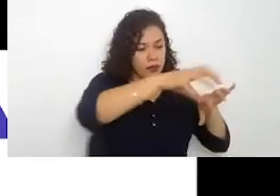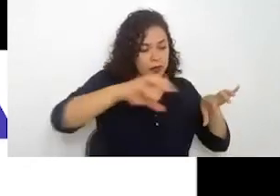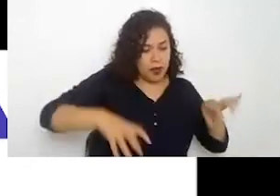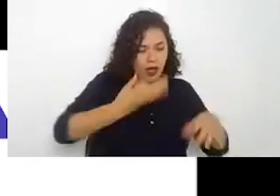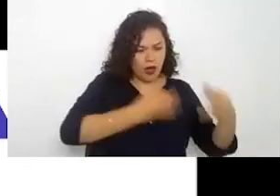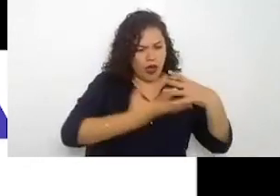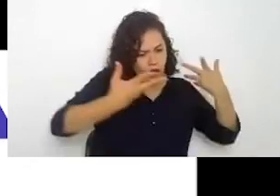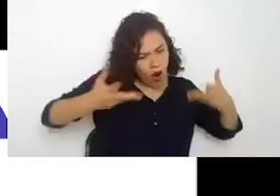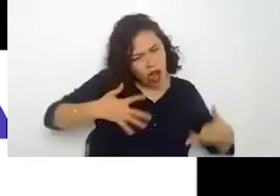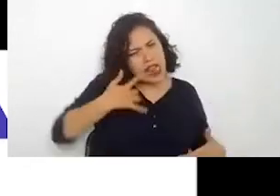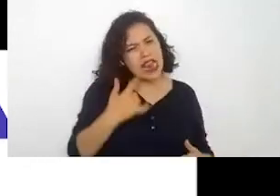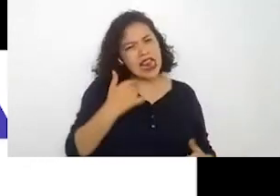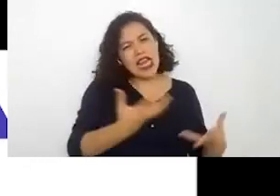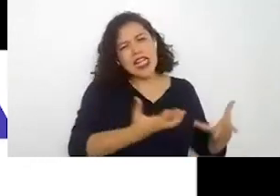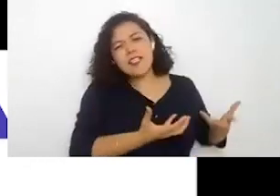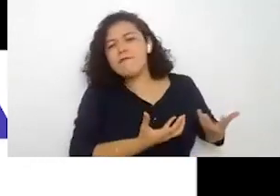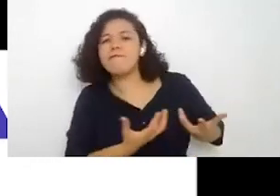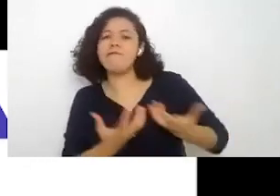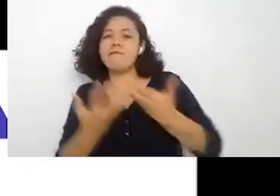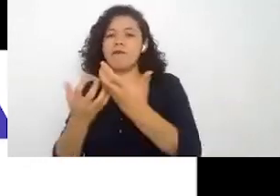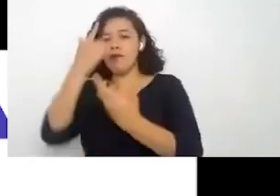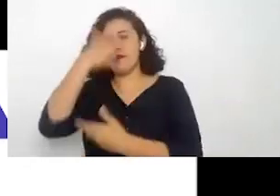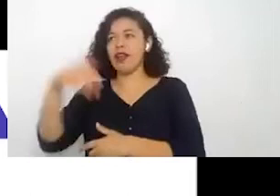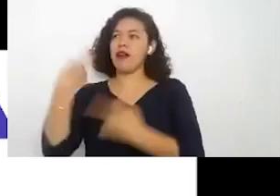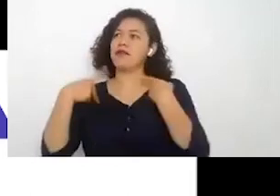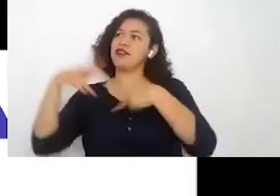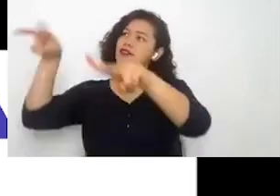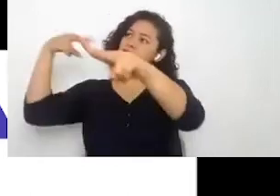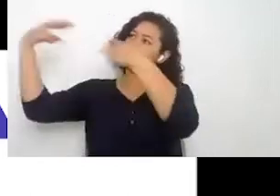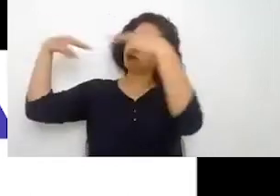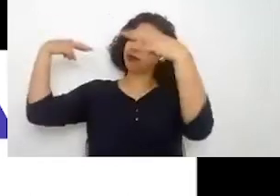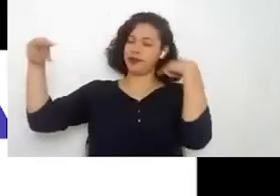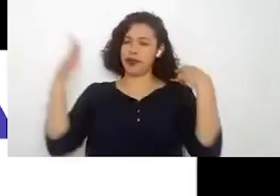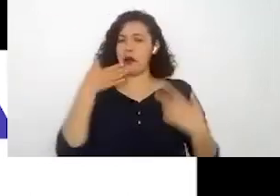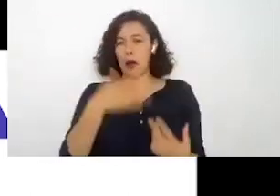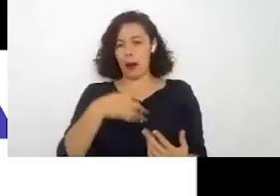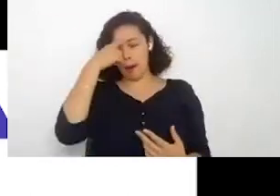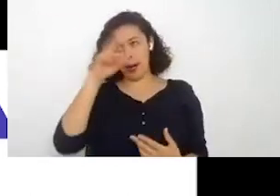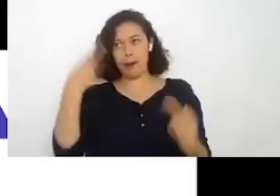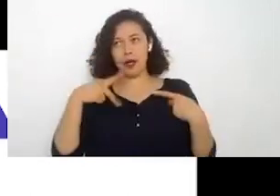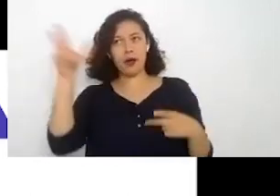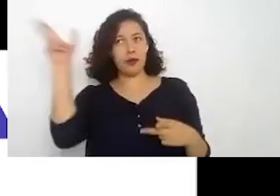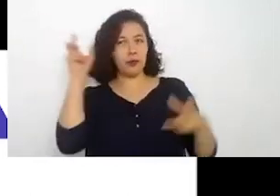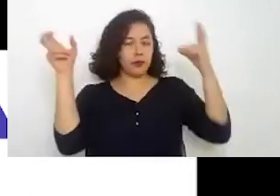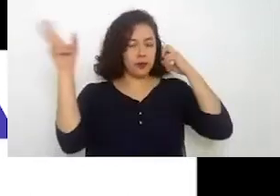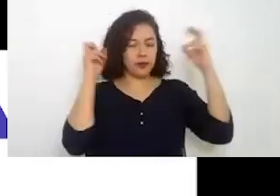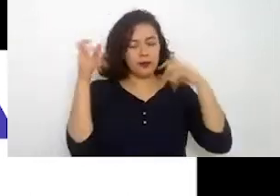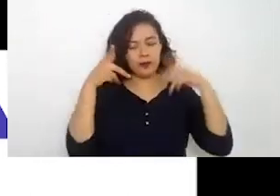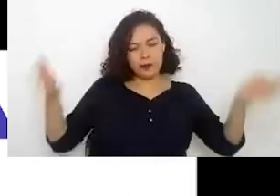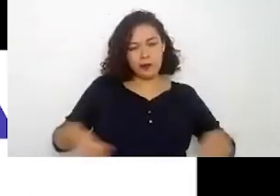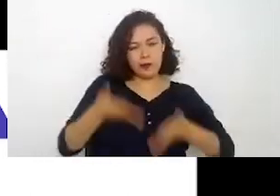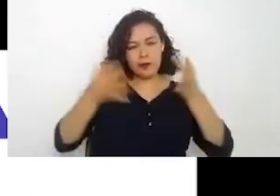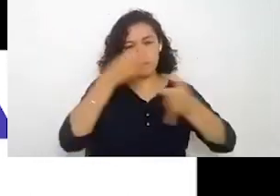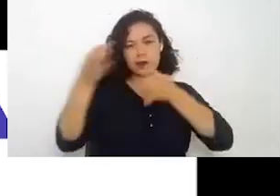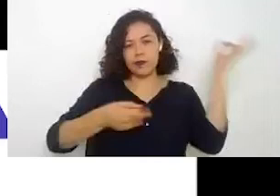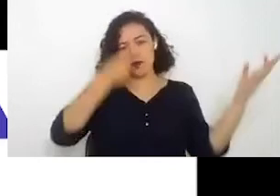esfuerzos para obtener la voz y ser escuchados. Es importantísimo. La promoción y impulso de la rendición